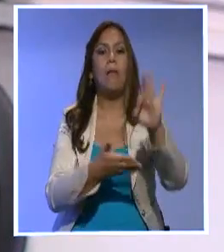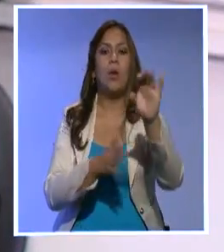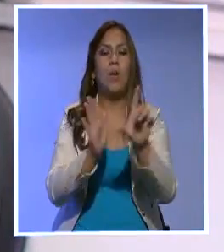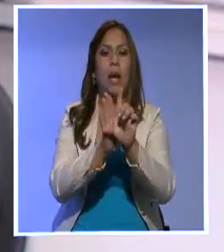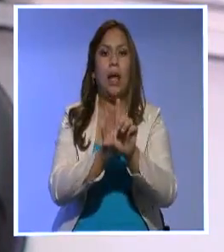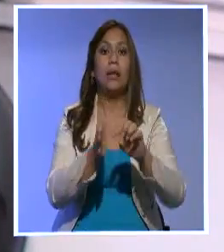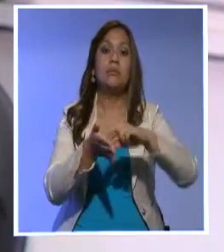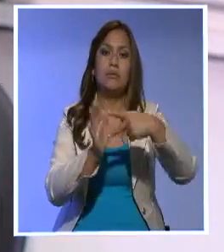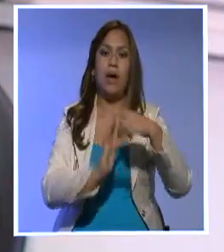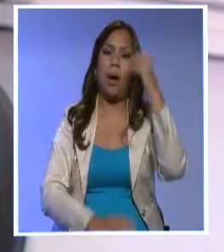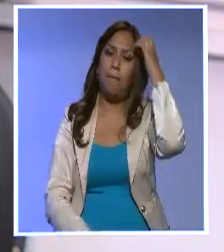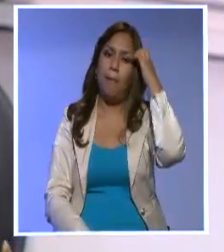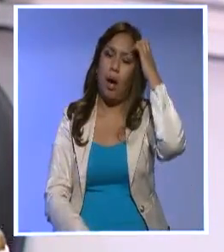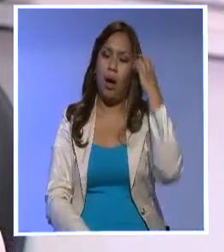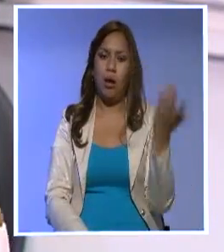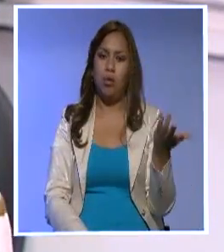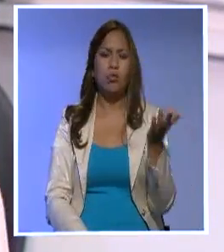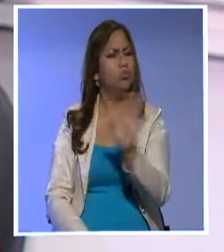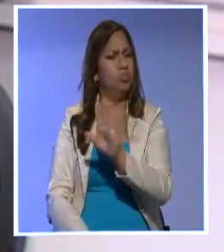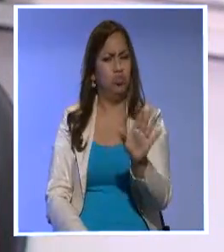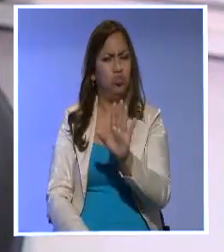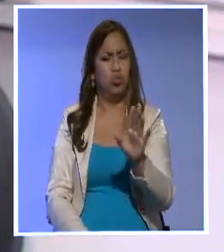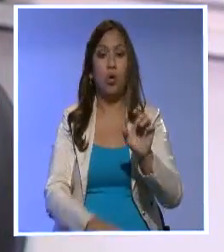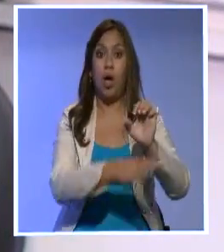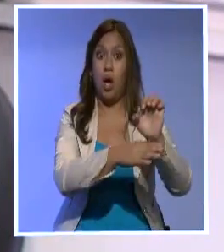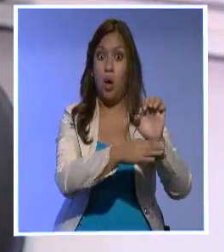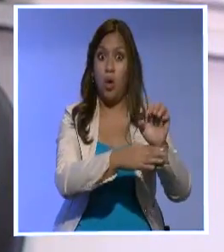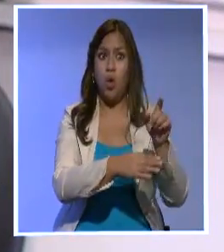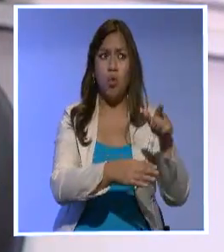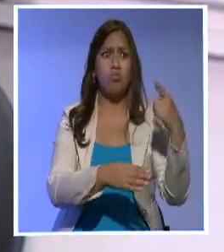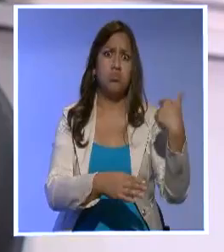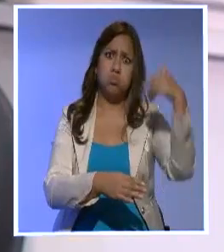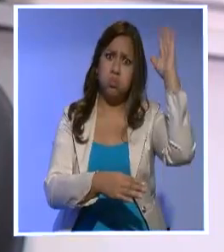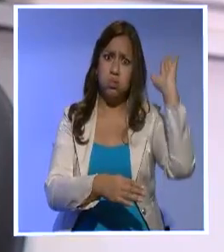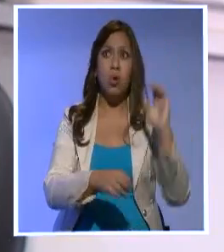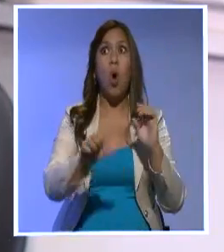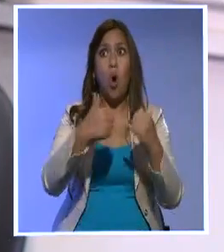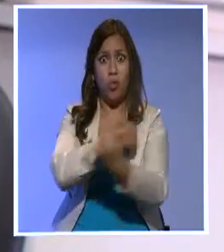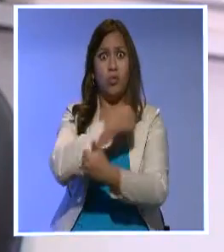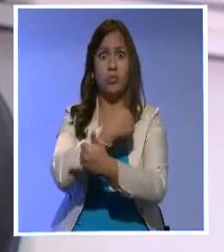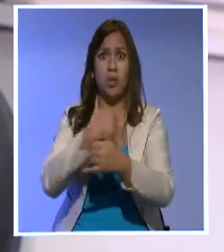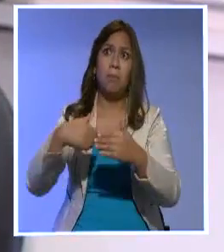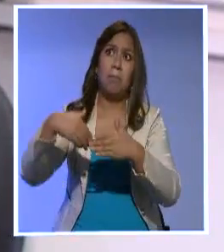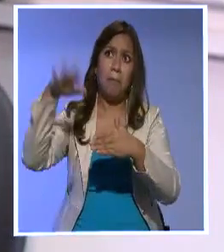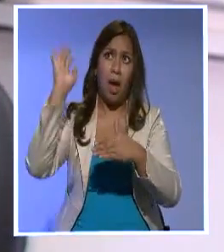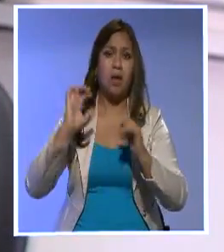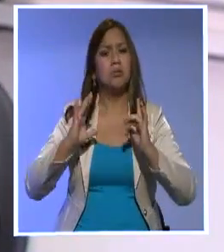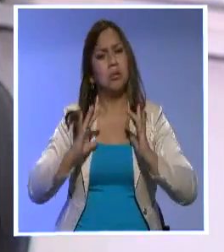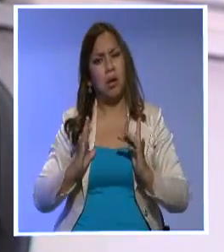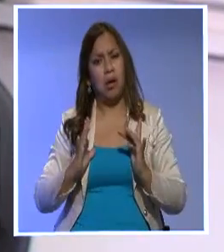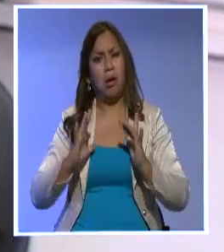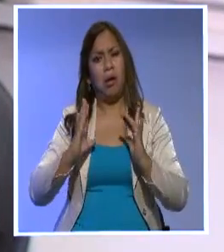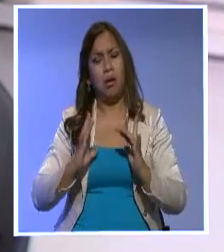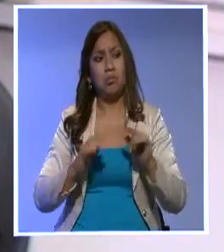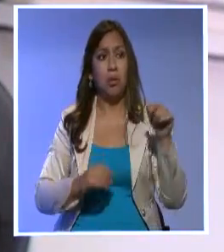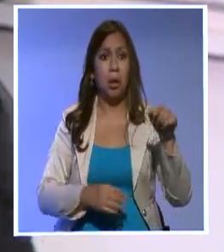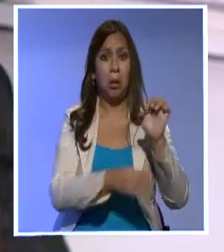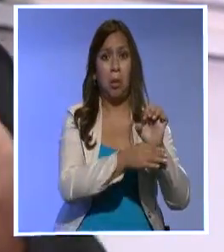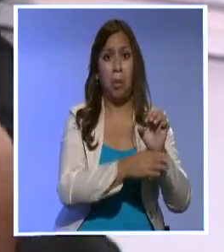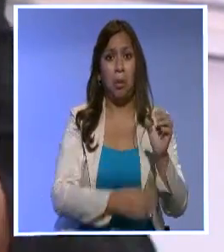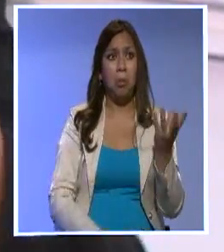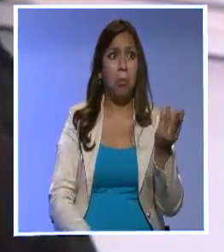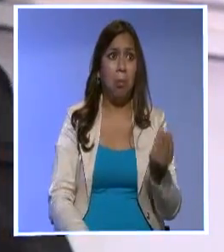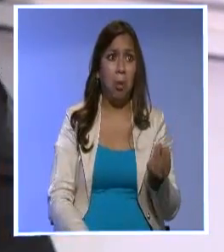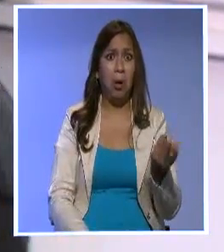trabaja somos un país que no se detiene somos del país que menos días de descanso obligatoria tiene el nivel de la región pero por supuesto también estamos conscientes